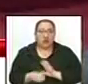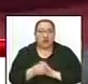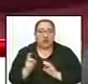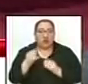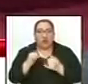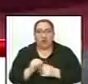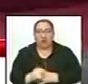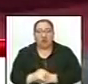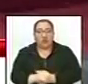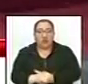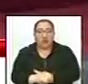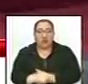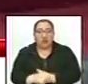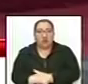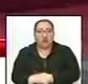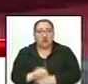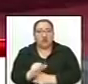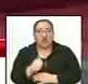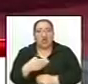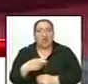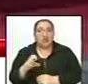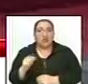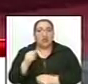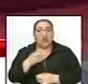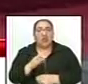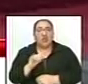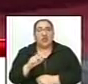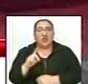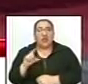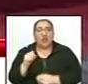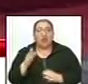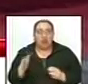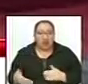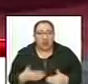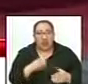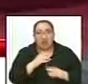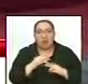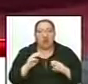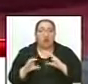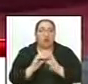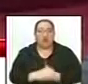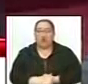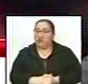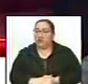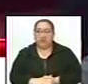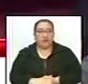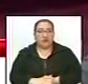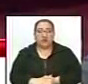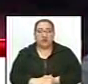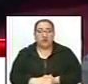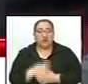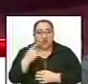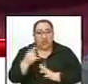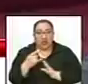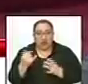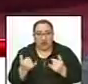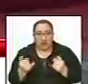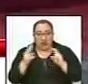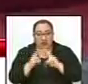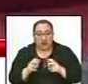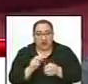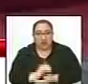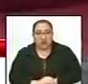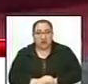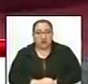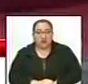de los informes que el señor Pablo Sánchez le daba a IDL para filtrar a los medios de comunicación. El audio que es materia de esta